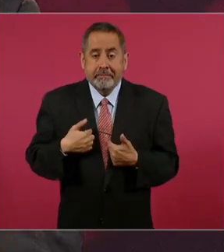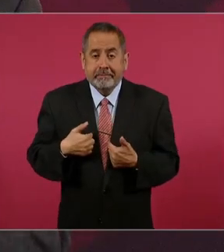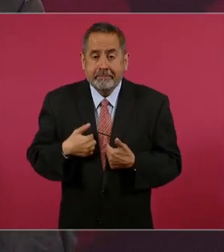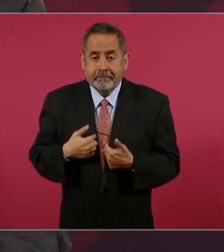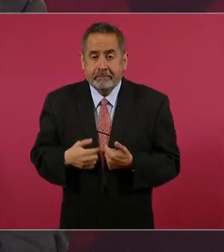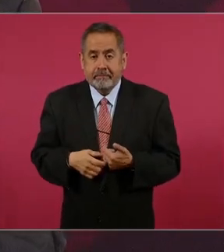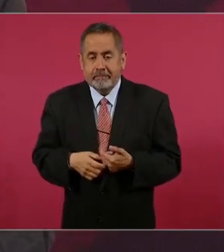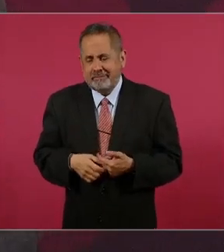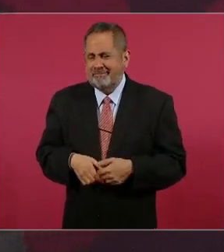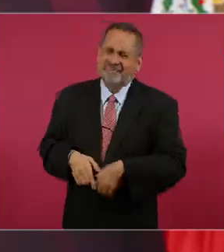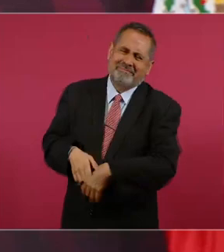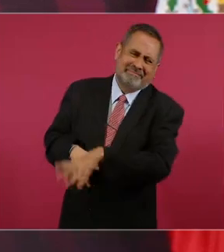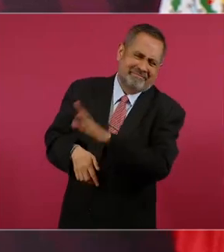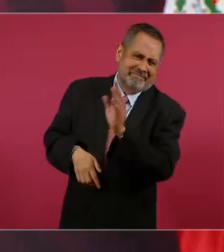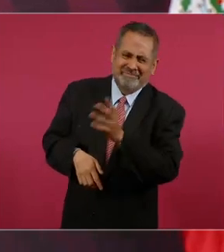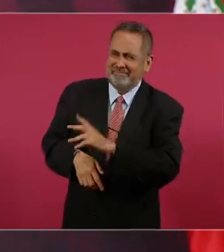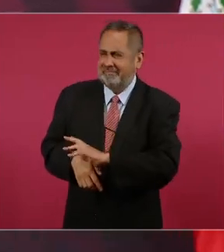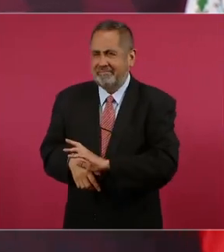dijo que era